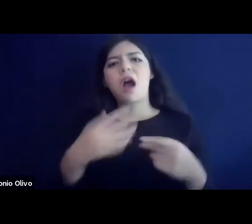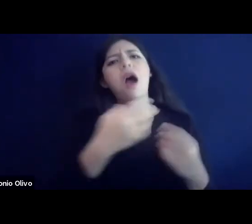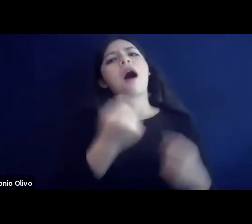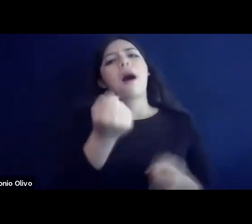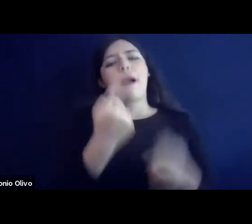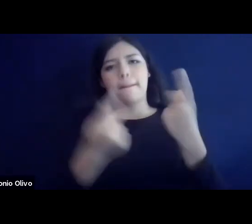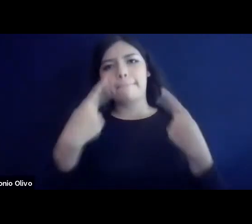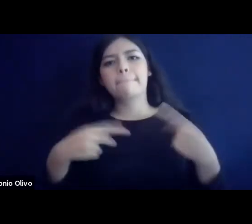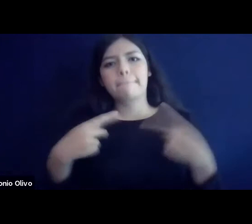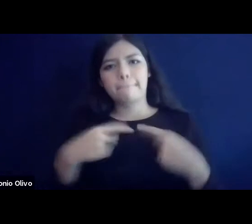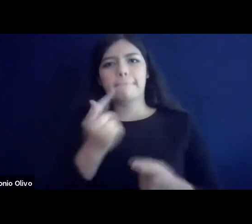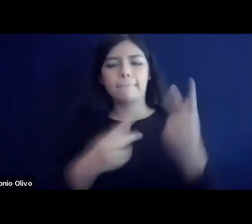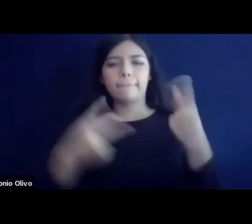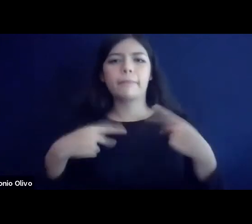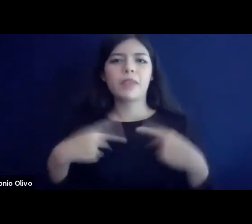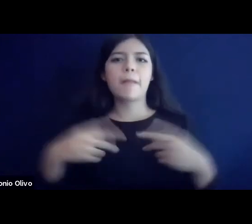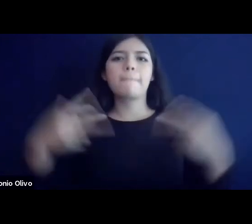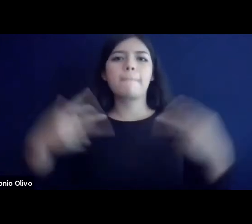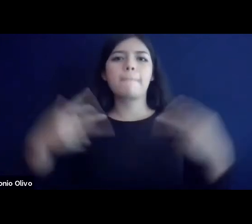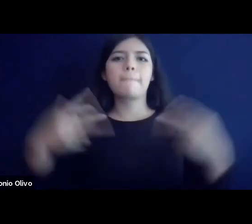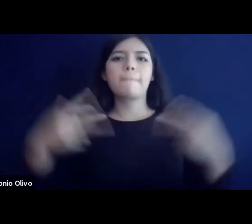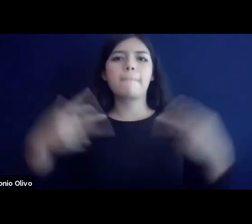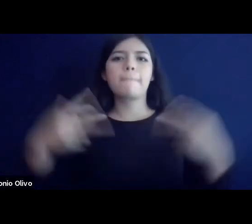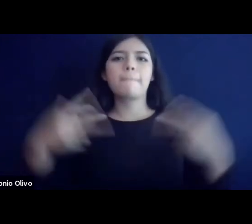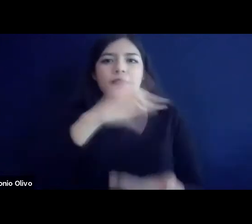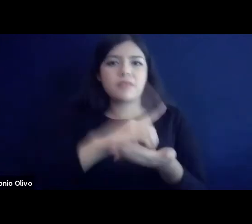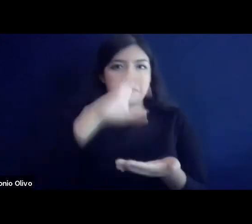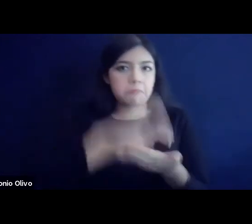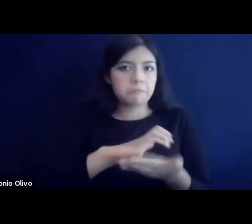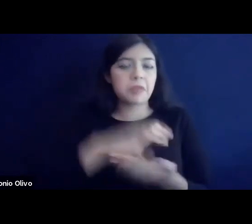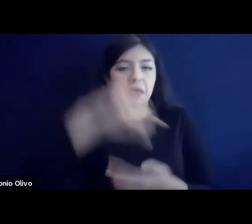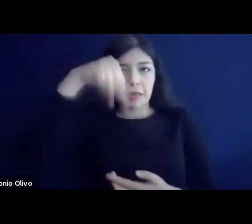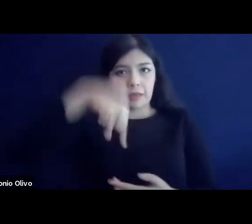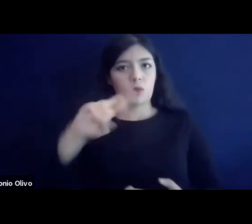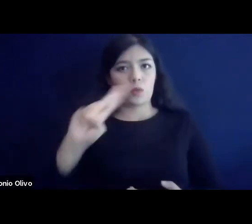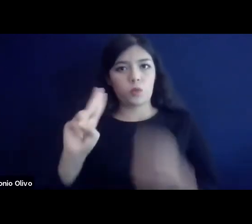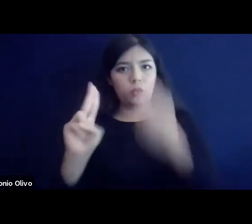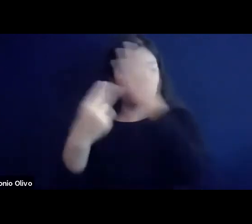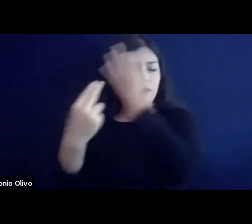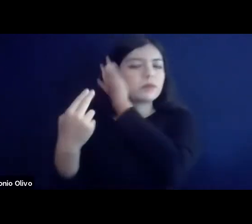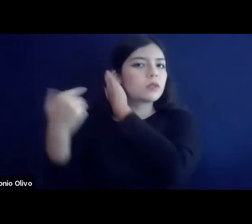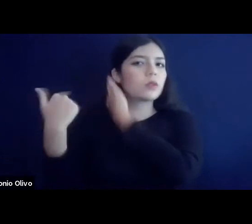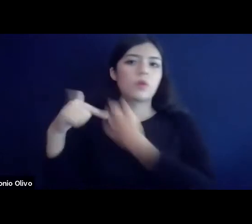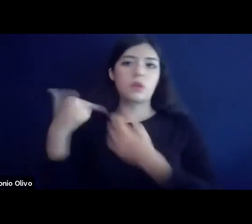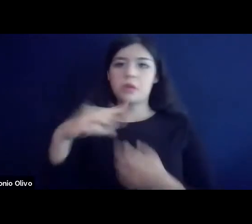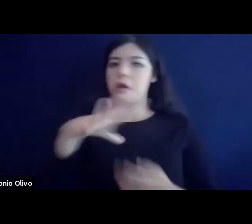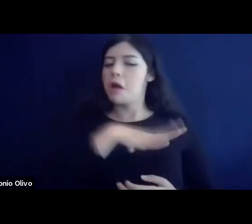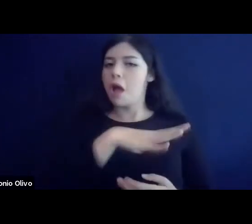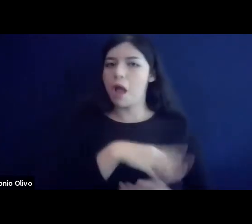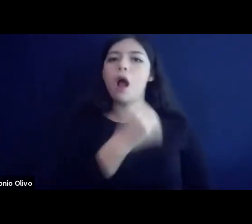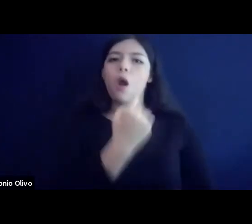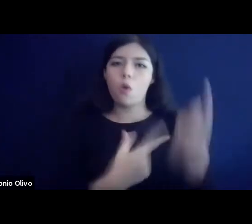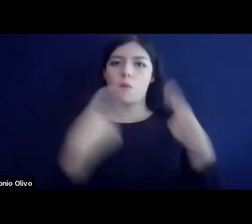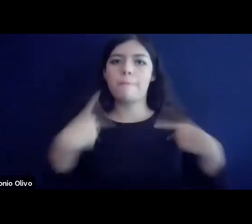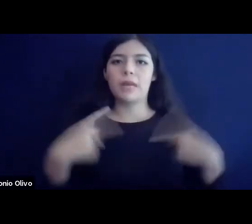sí existimos. Incluso en la misma universidad, yo tuve el gusto de conocer al maestro